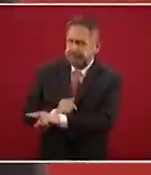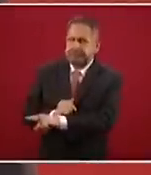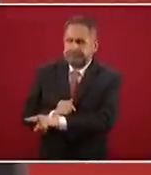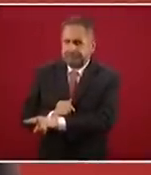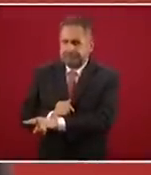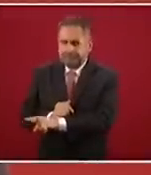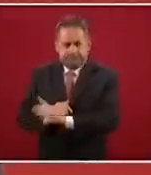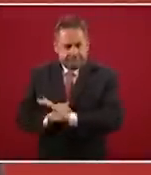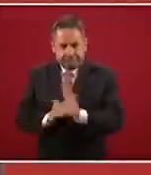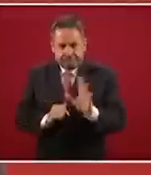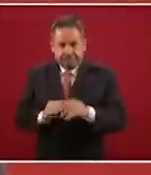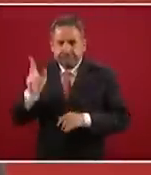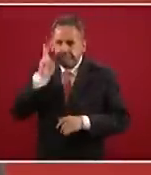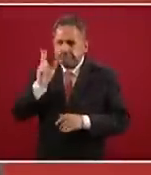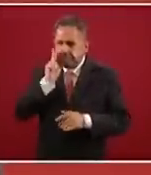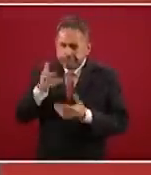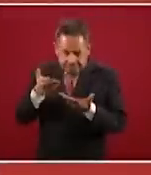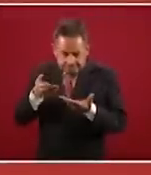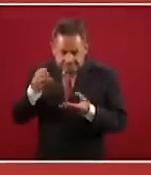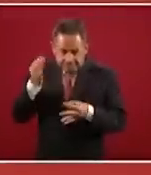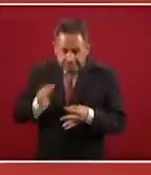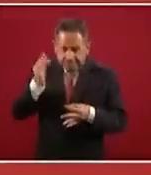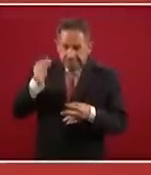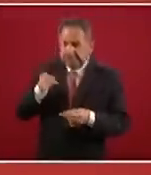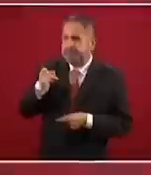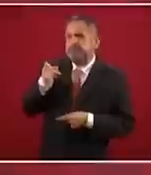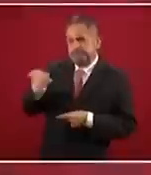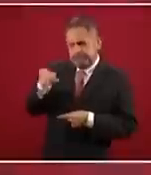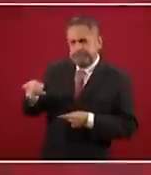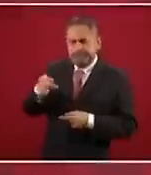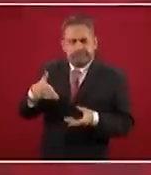Si se prueba de que están